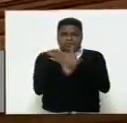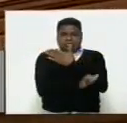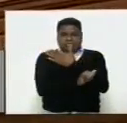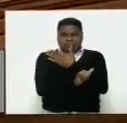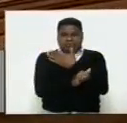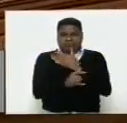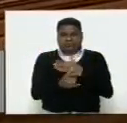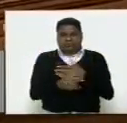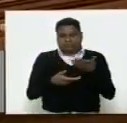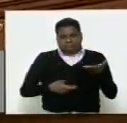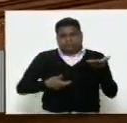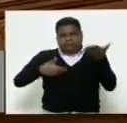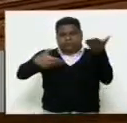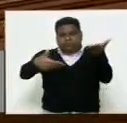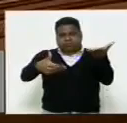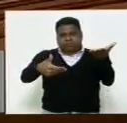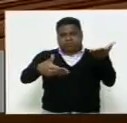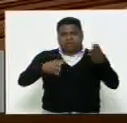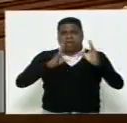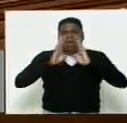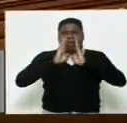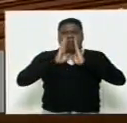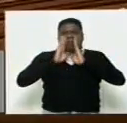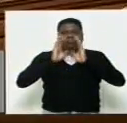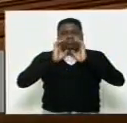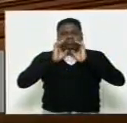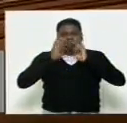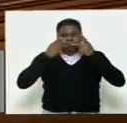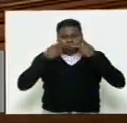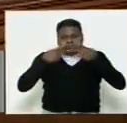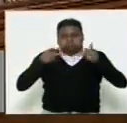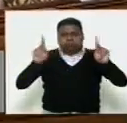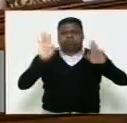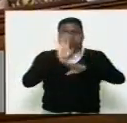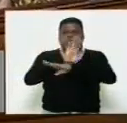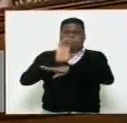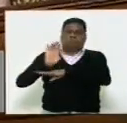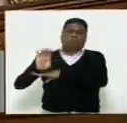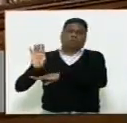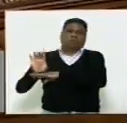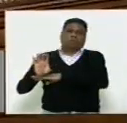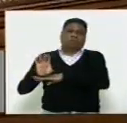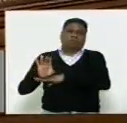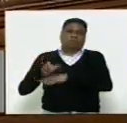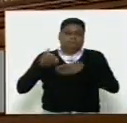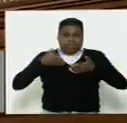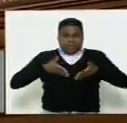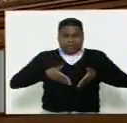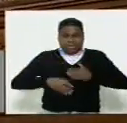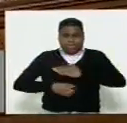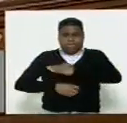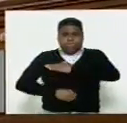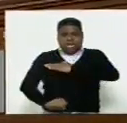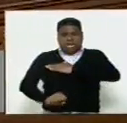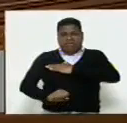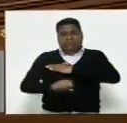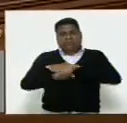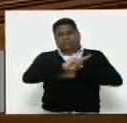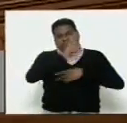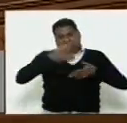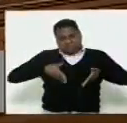constituyente para la promoción y protección del parto y el